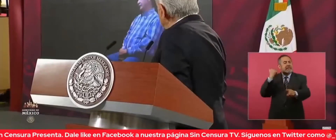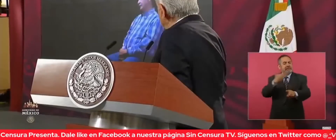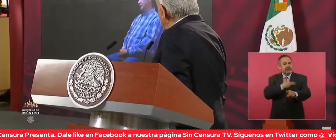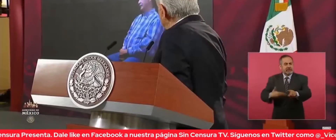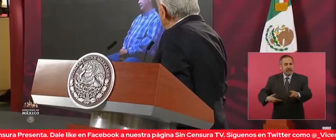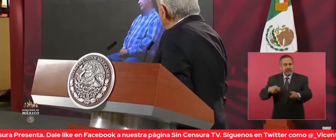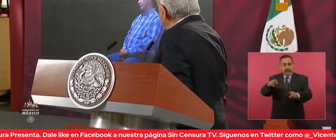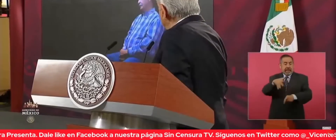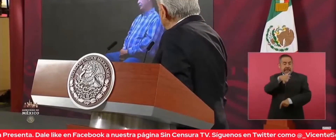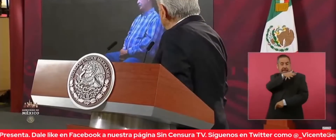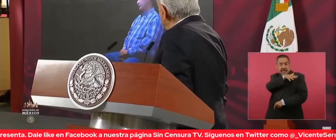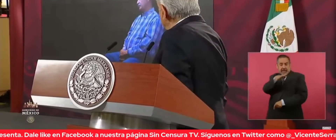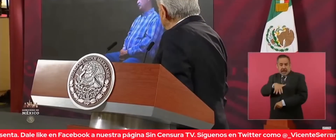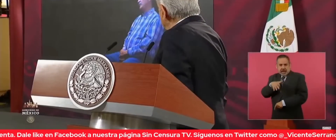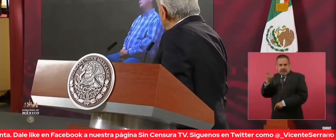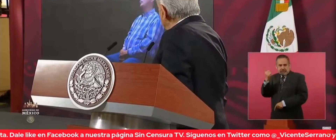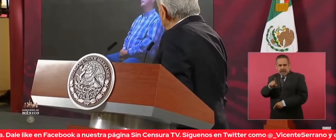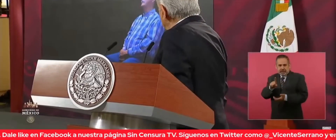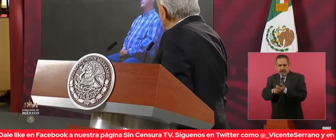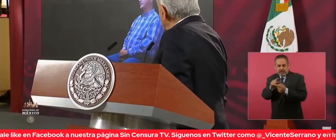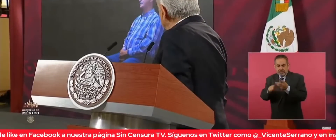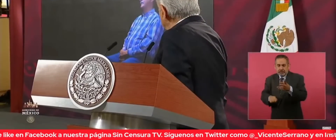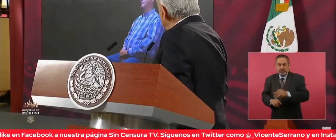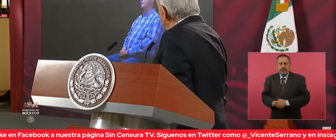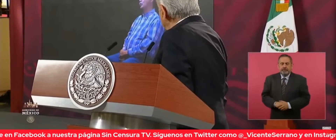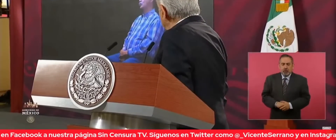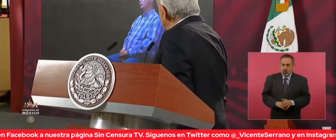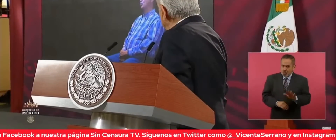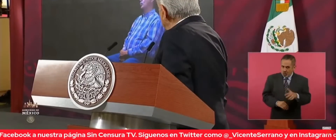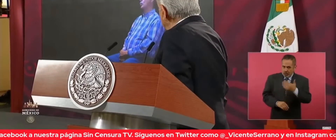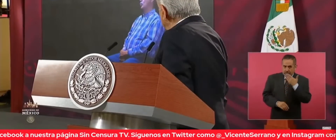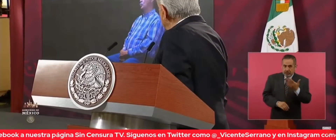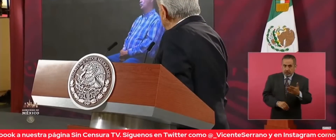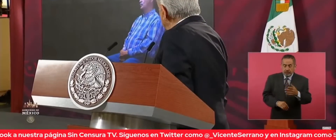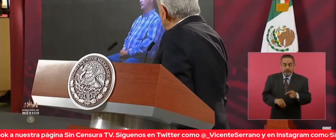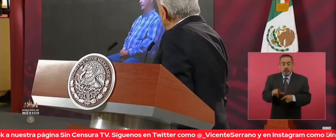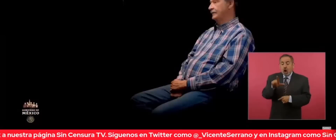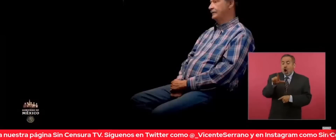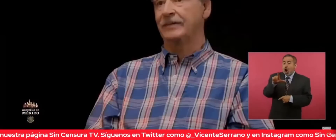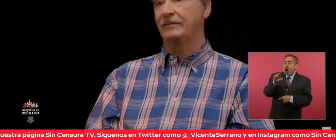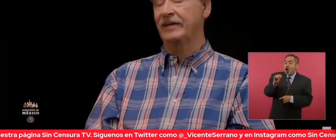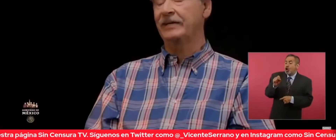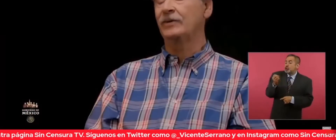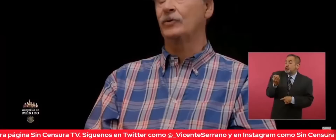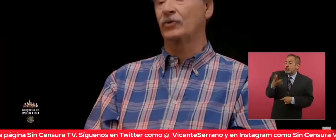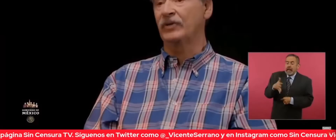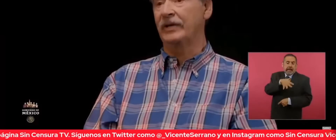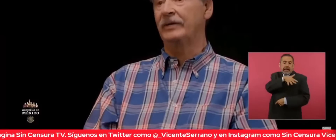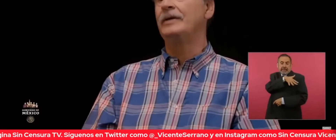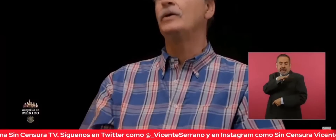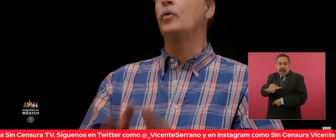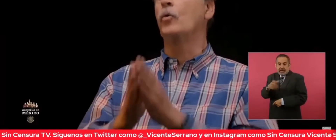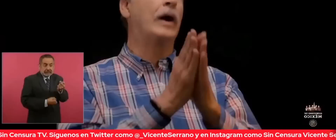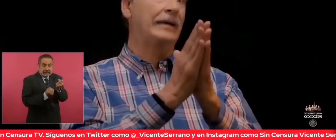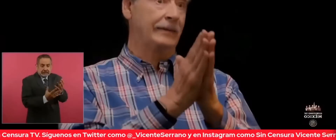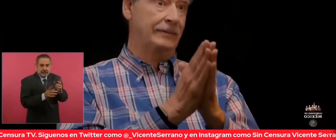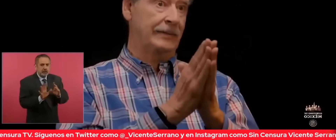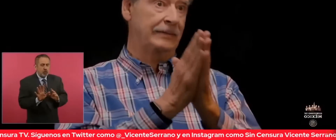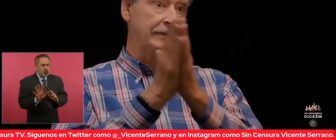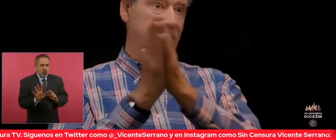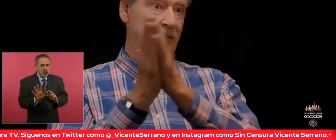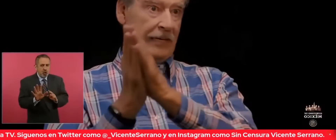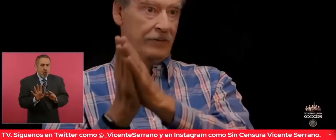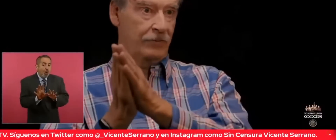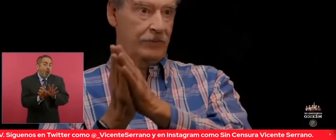hacer? Otra pregunta súper interesante. No son los generales y habría que conocer